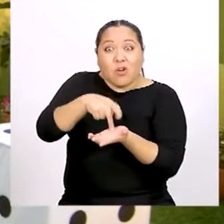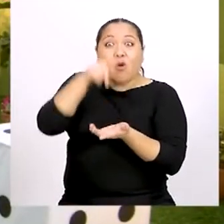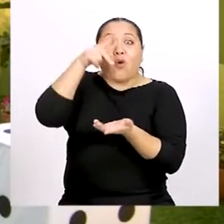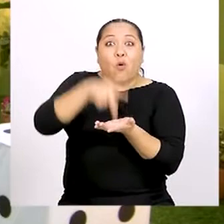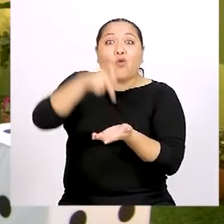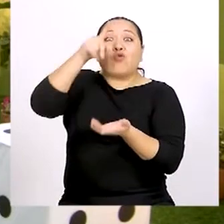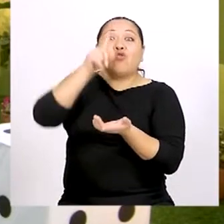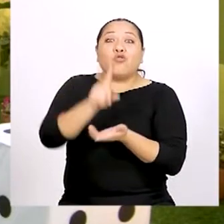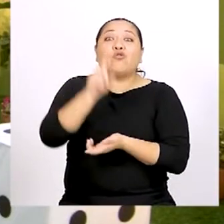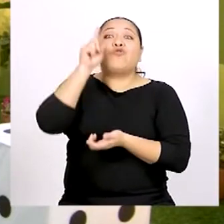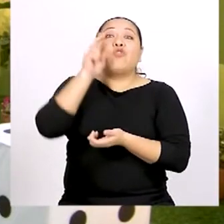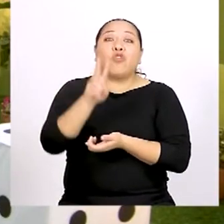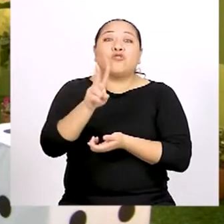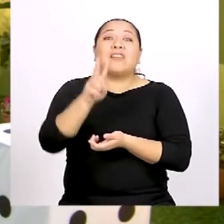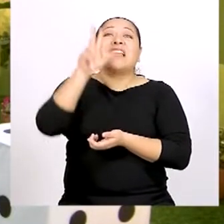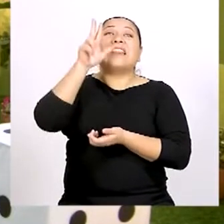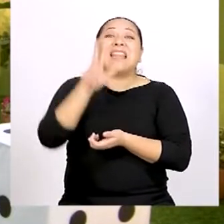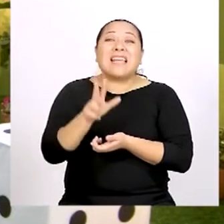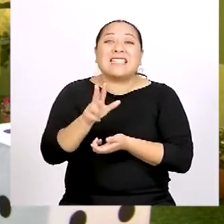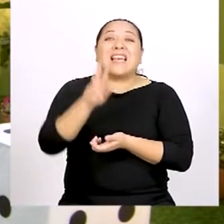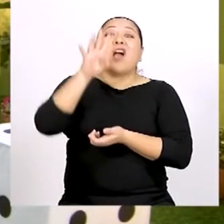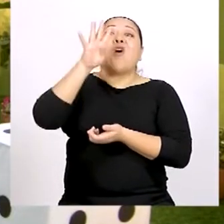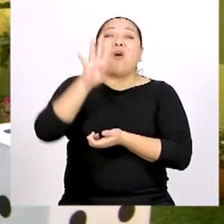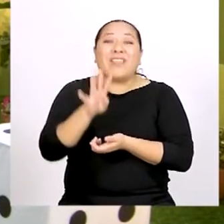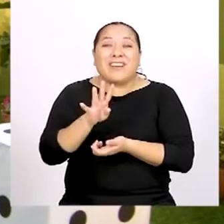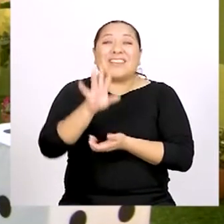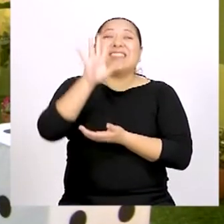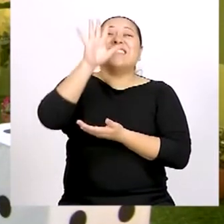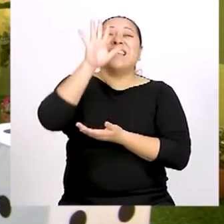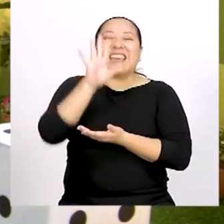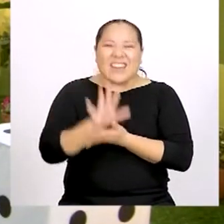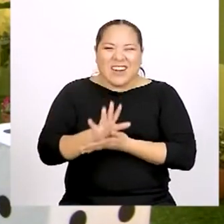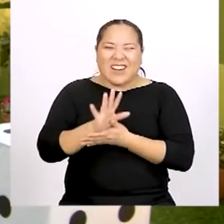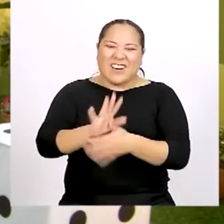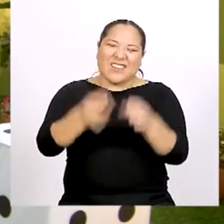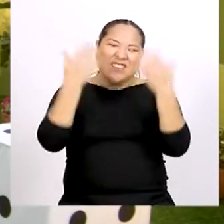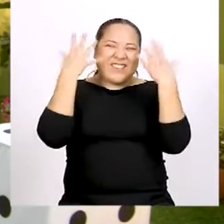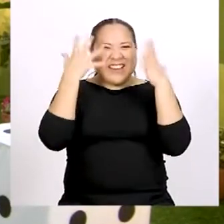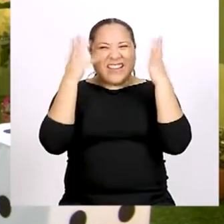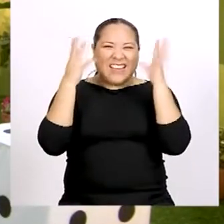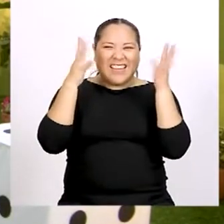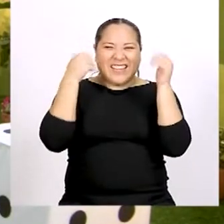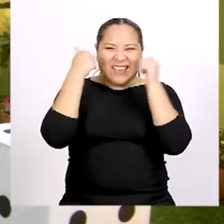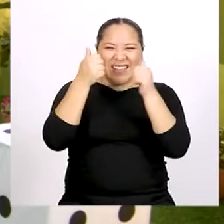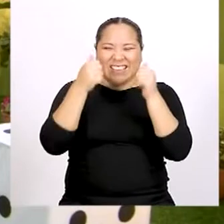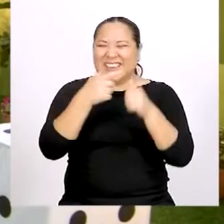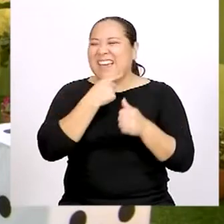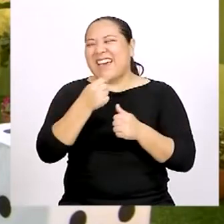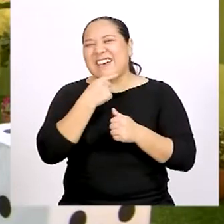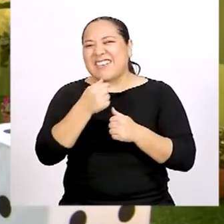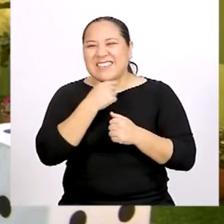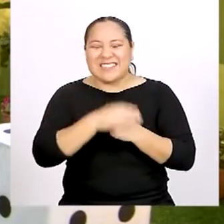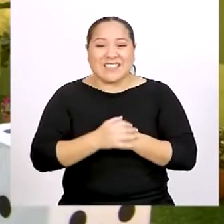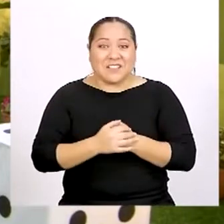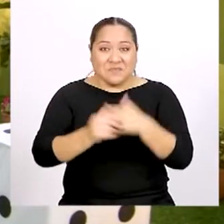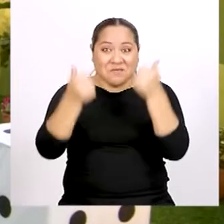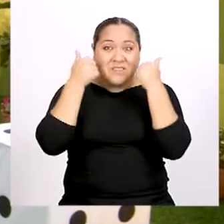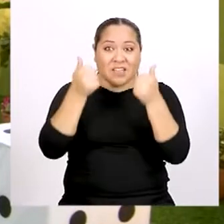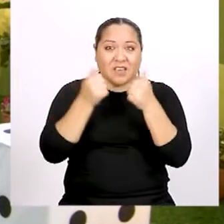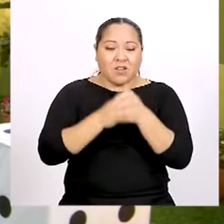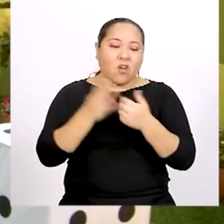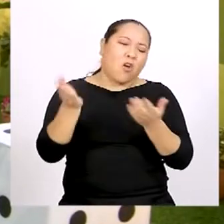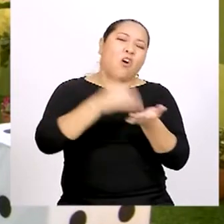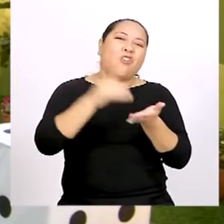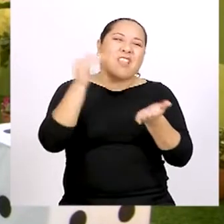¡Sí! ¡Va! ¡Uno, dos, tres! ¡4 y 5! ¡Me encantó! Muy